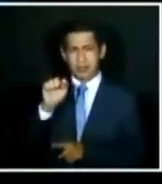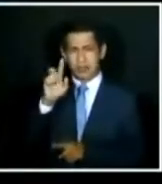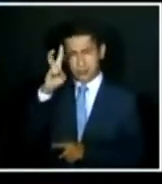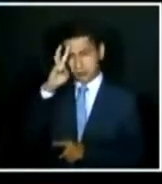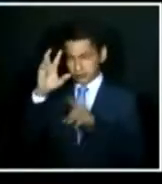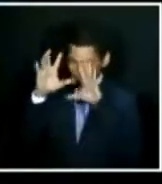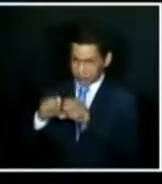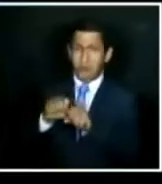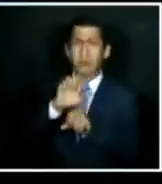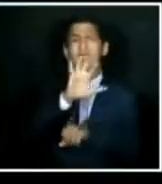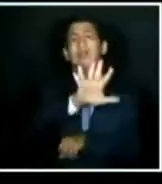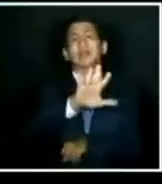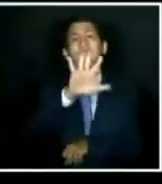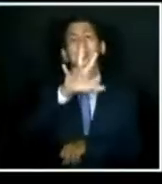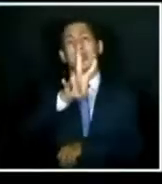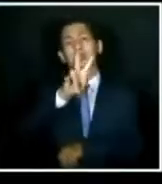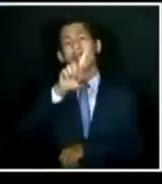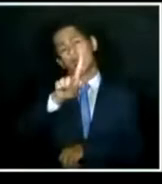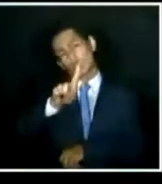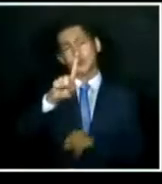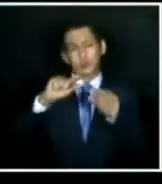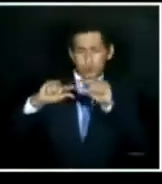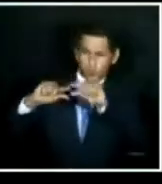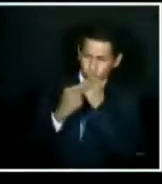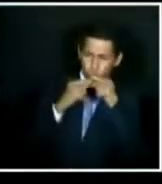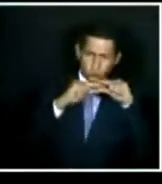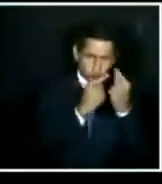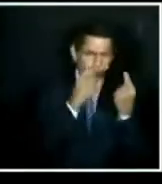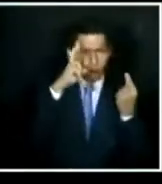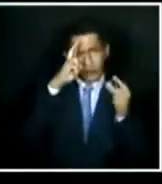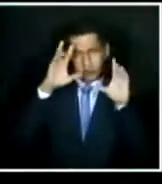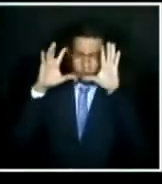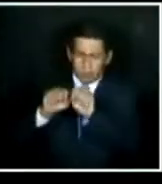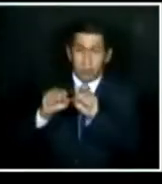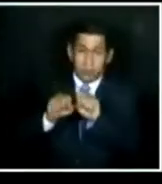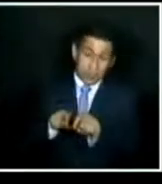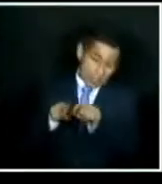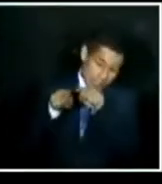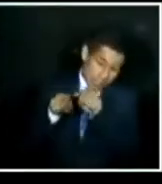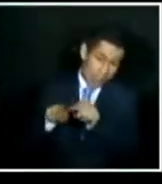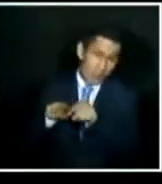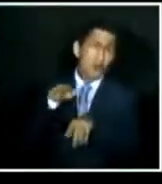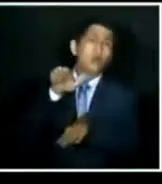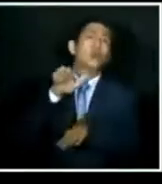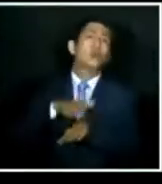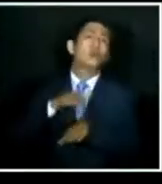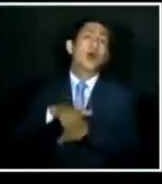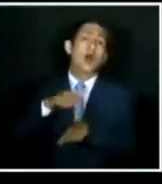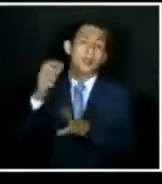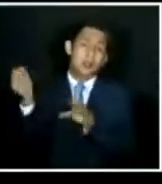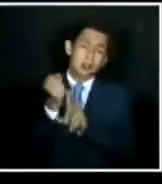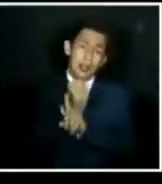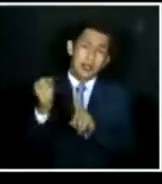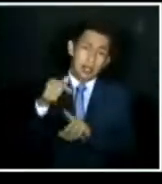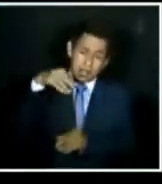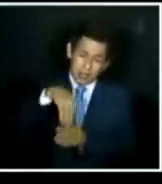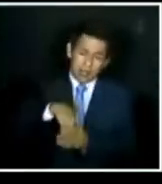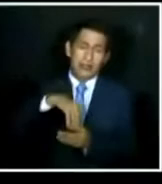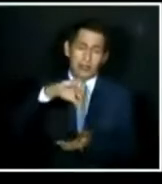a 531 organizaciones delictivas que mantenían en zozobra a la ciudadanía.